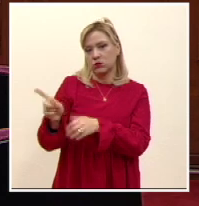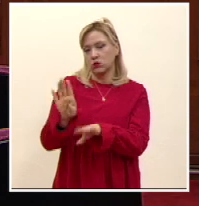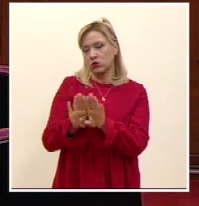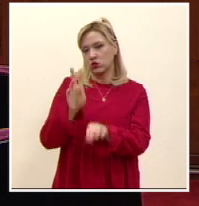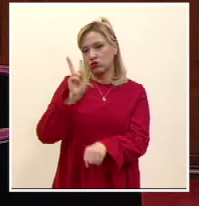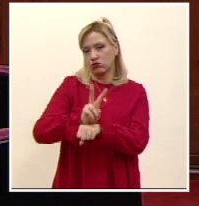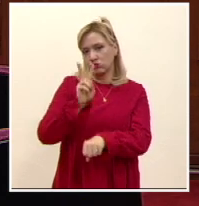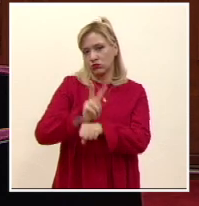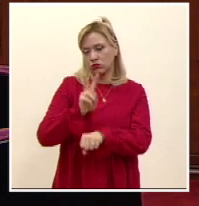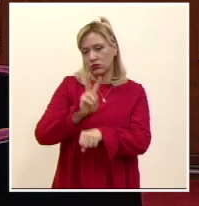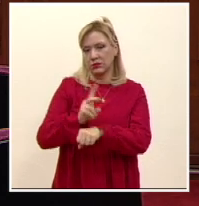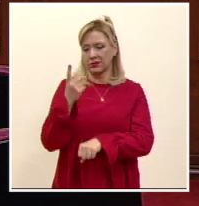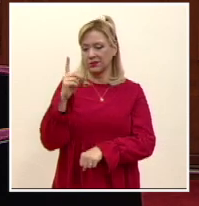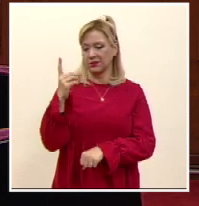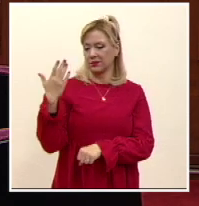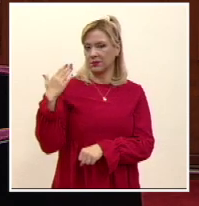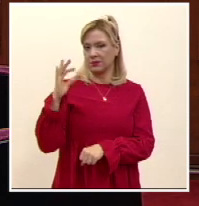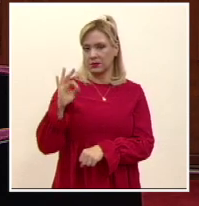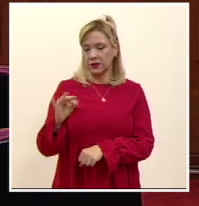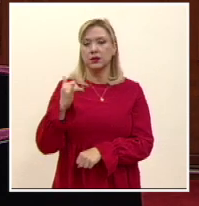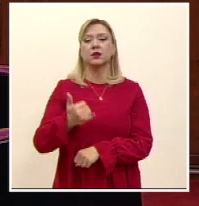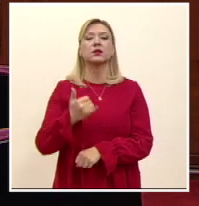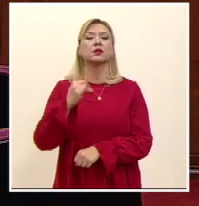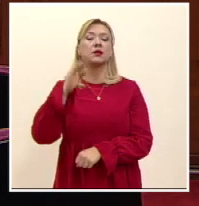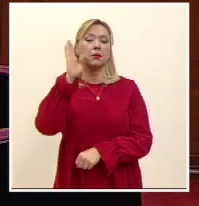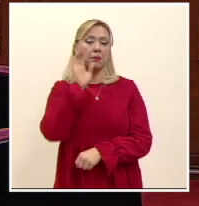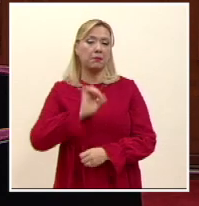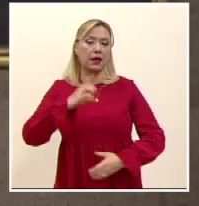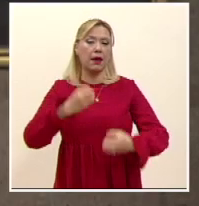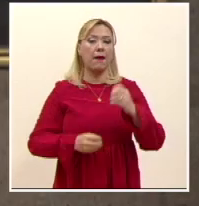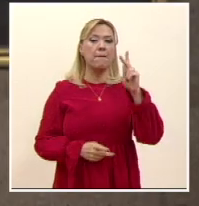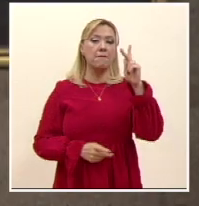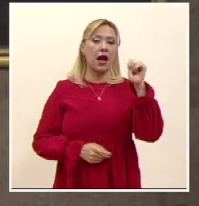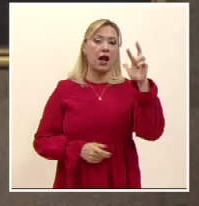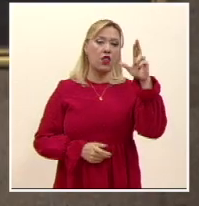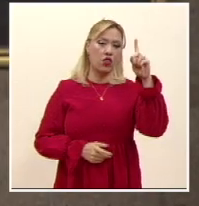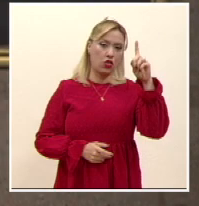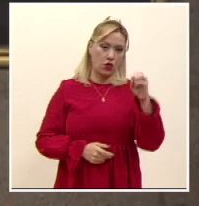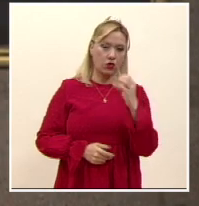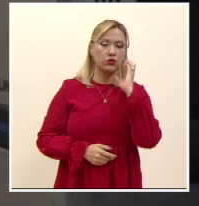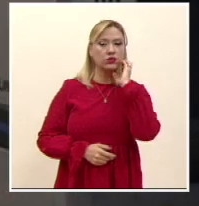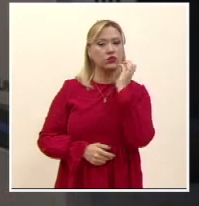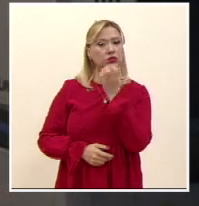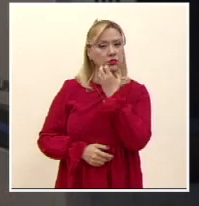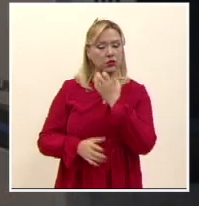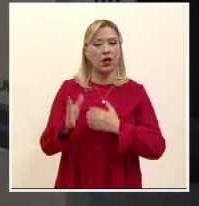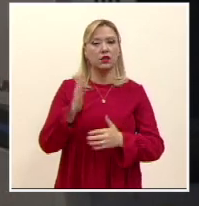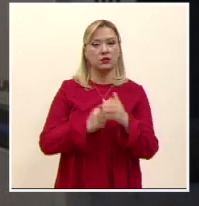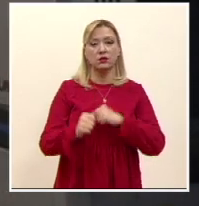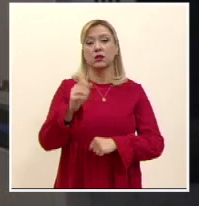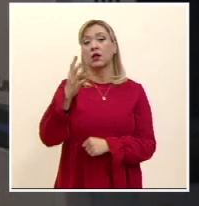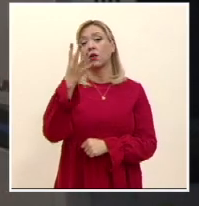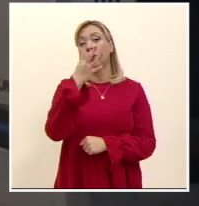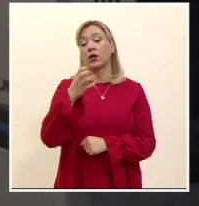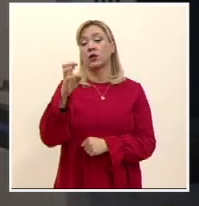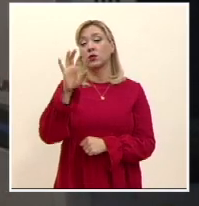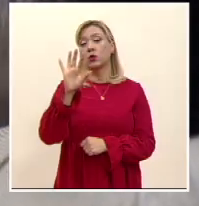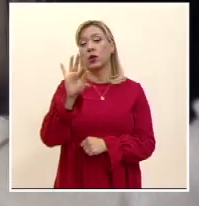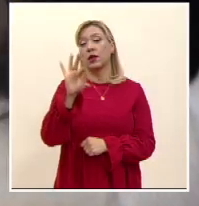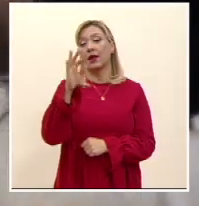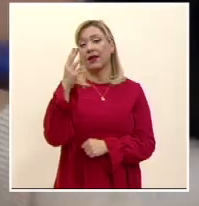La comisión también la integró el ministro Jorge Mario Pardo Rebolledo. Se formaron 443 expedientes,